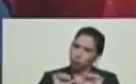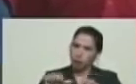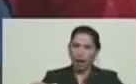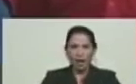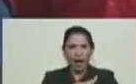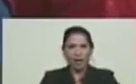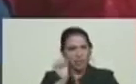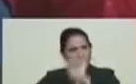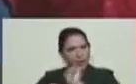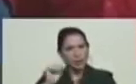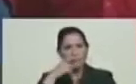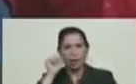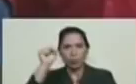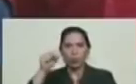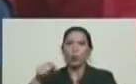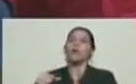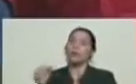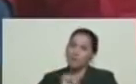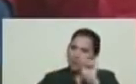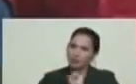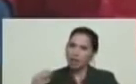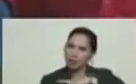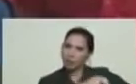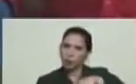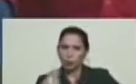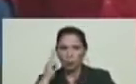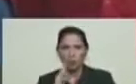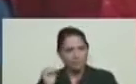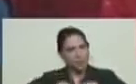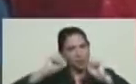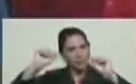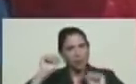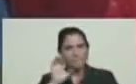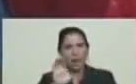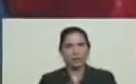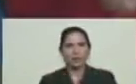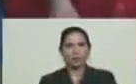para defender a Maduro y para defender a la revolución bolivariana. ¡Que viva la patria!